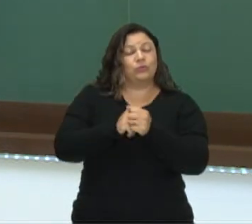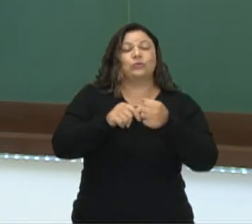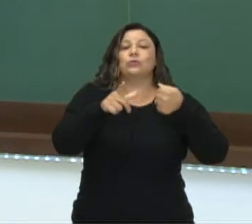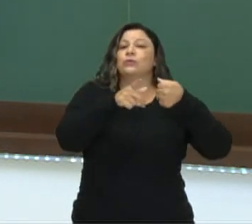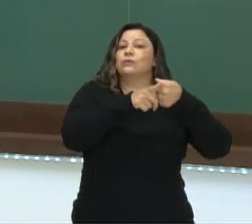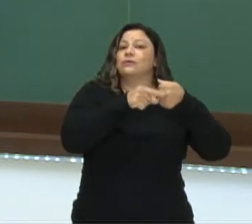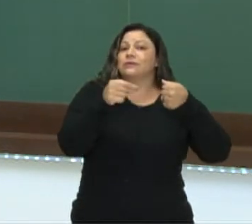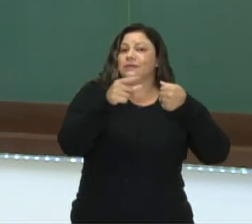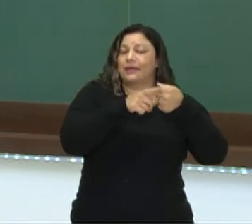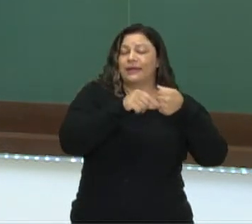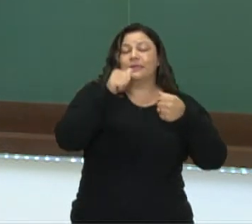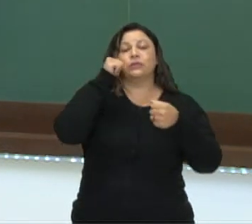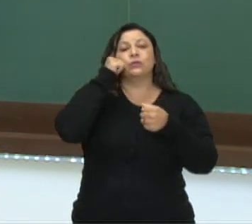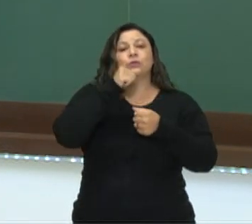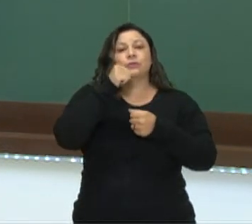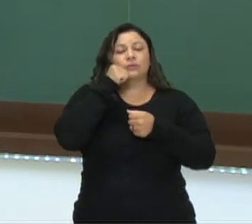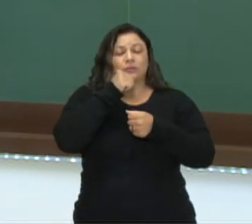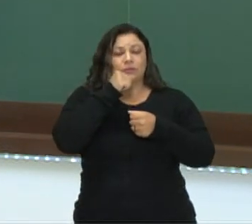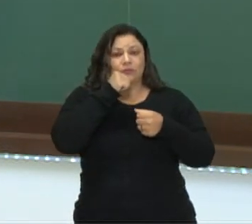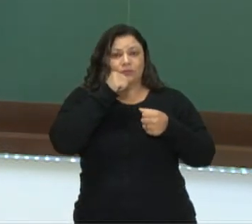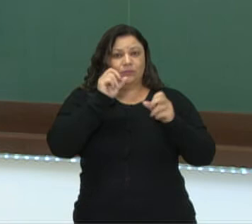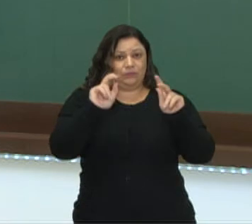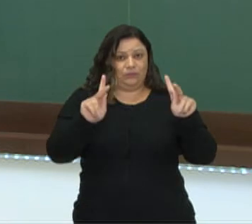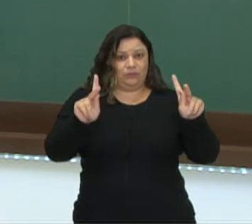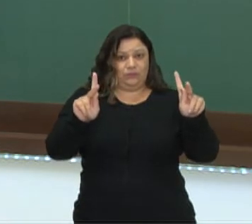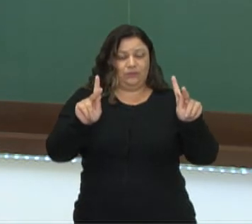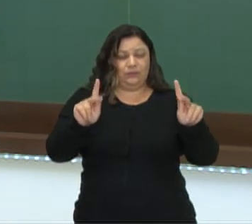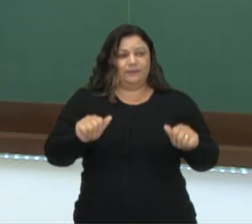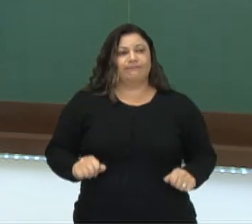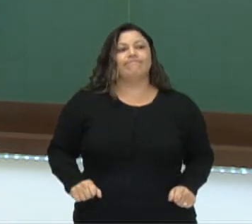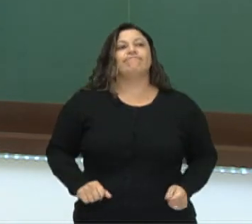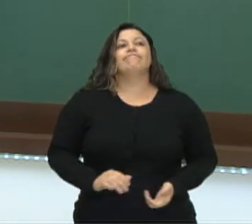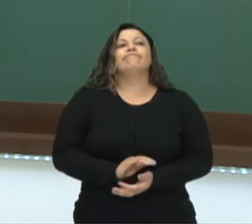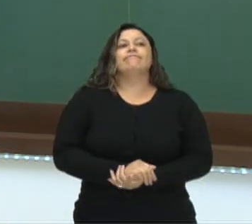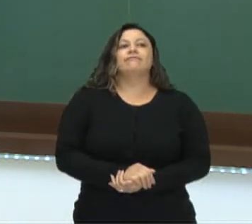artigos femininos. ¿Ok?